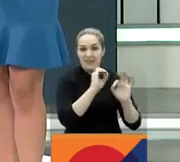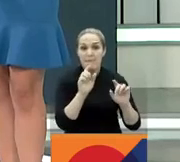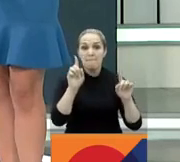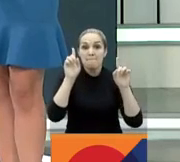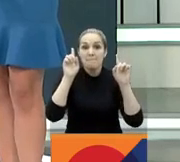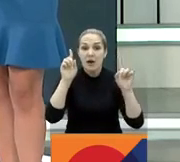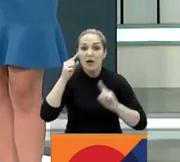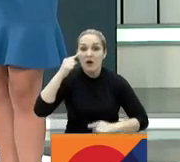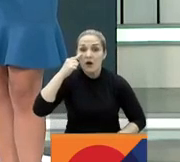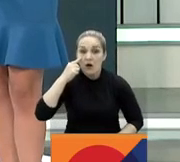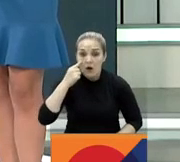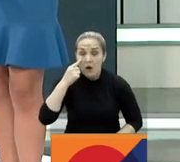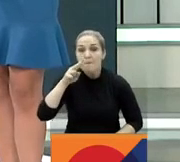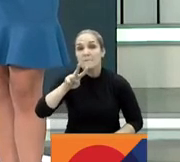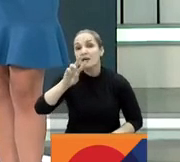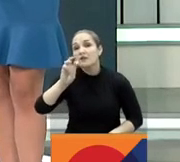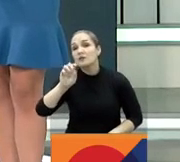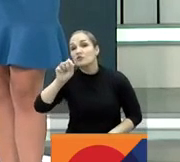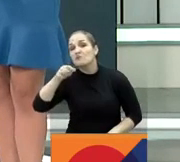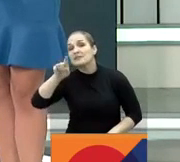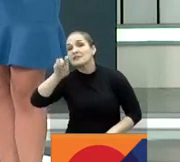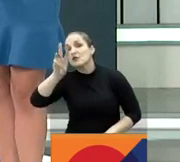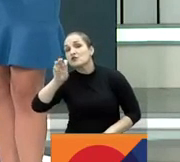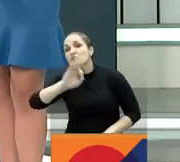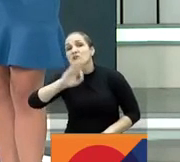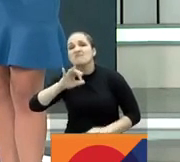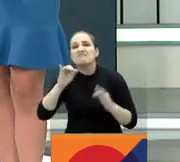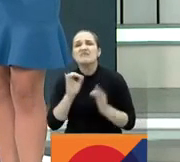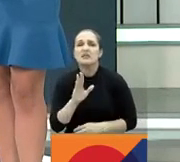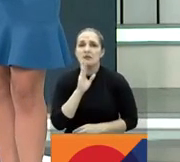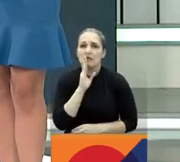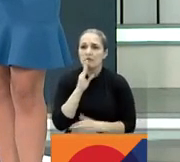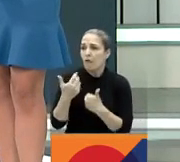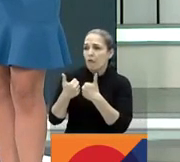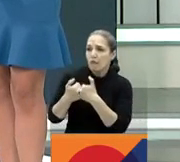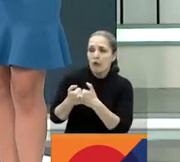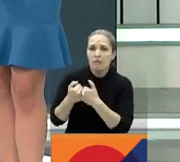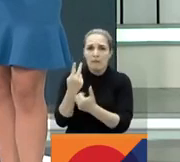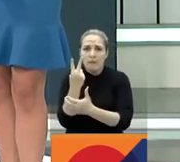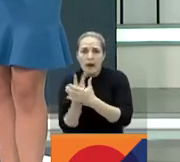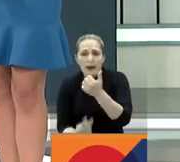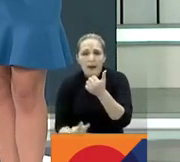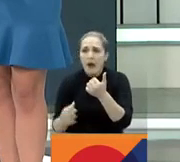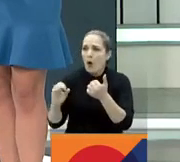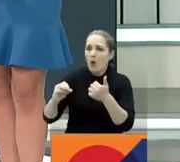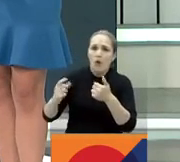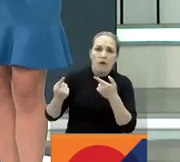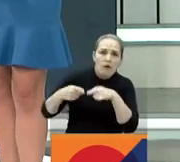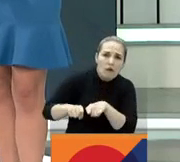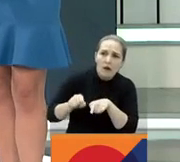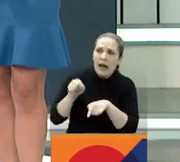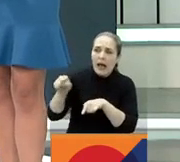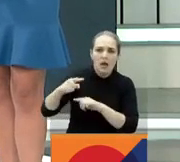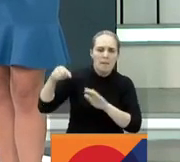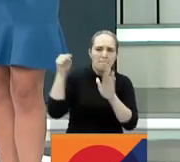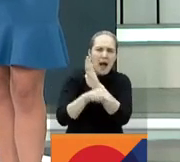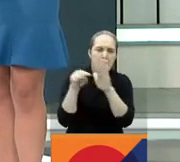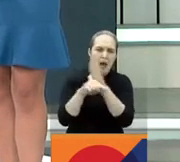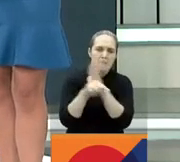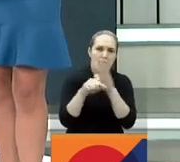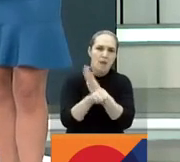a esta cifra, porque el 28.68% es donde el agresor es el compañero sentimental o